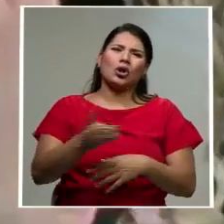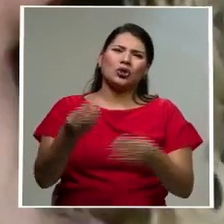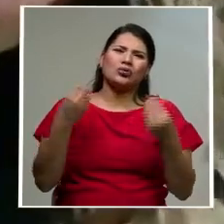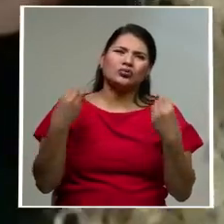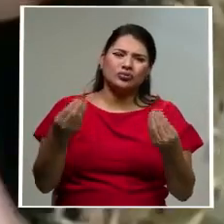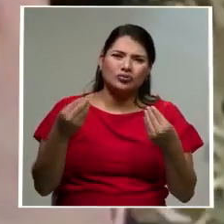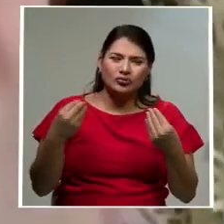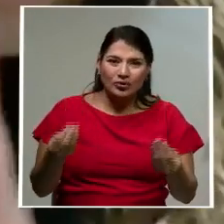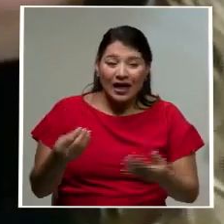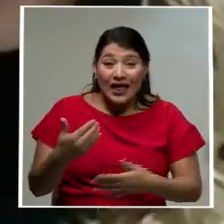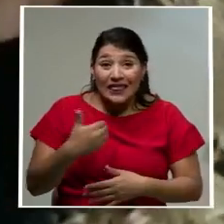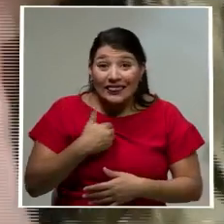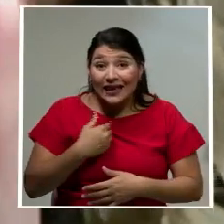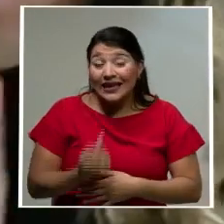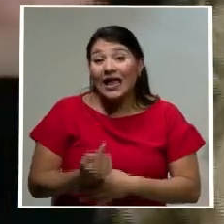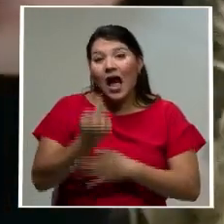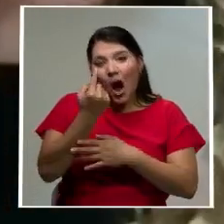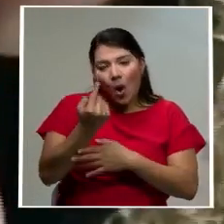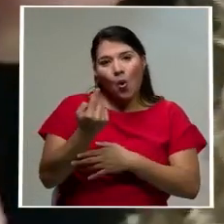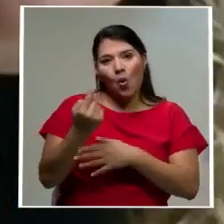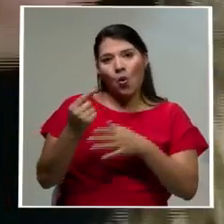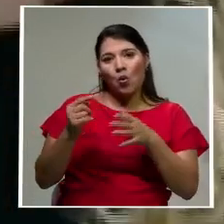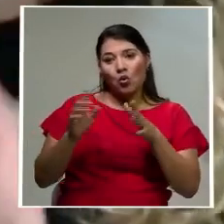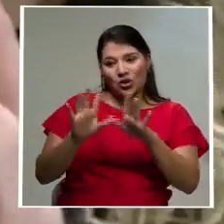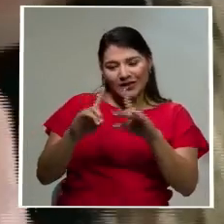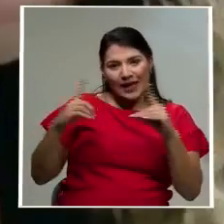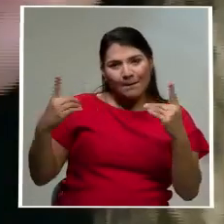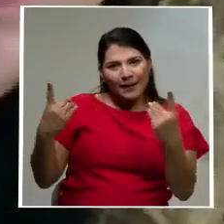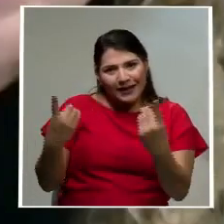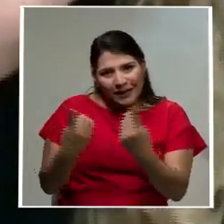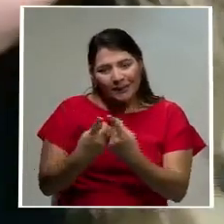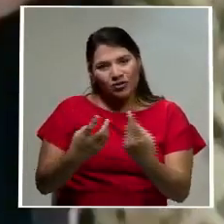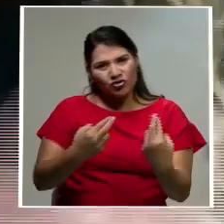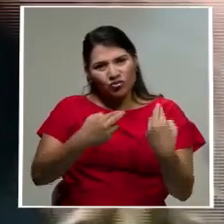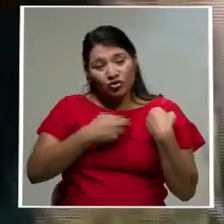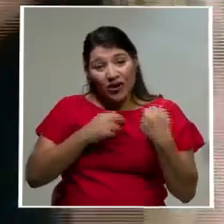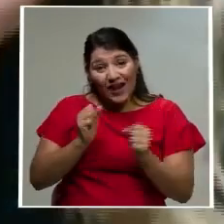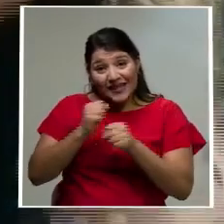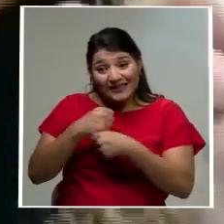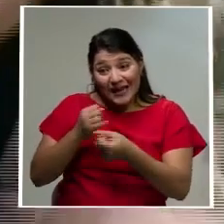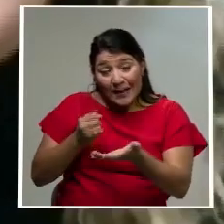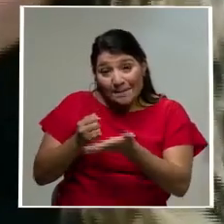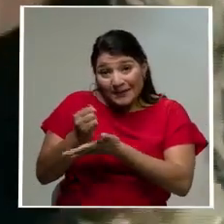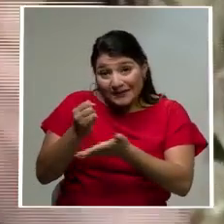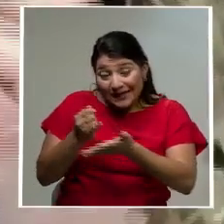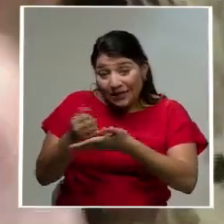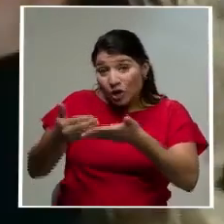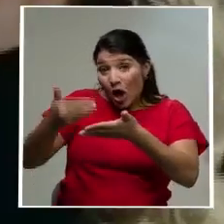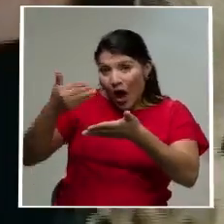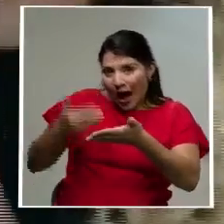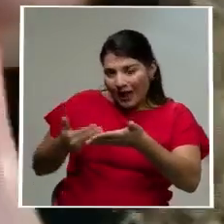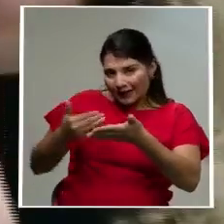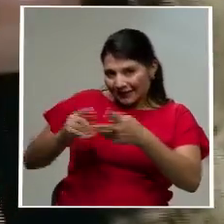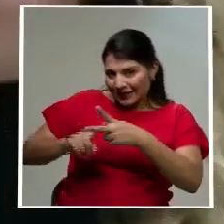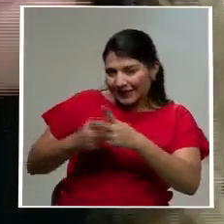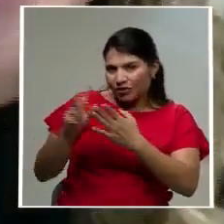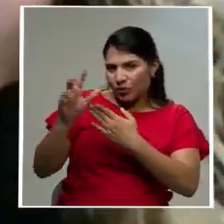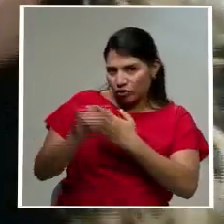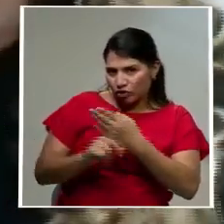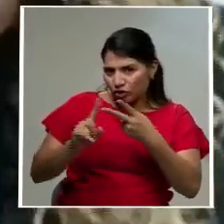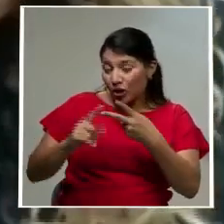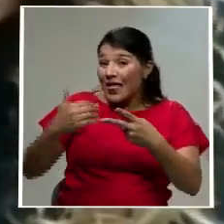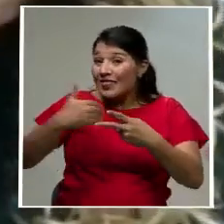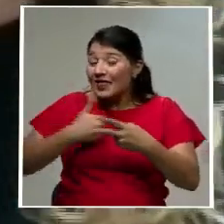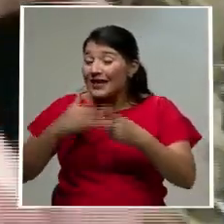había una unidad de consultores para estudios preliminares, había una unidad de consultores para el diseño